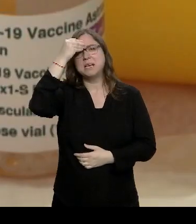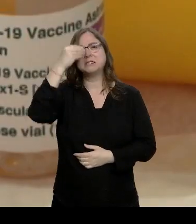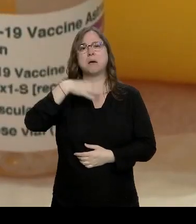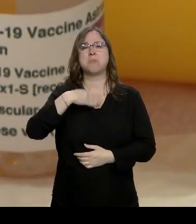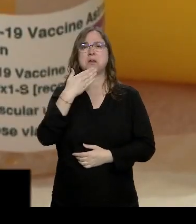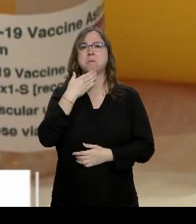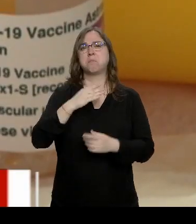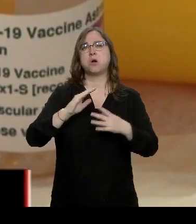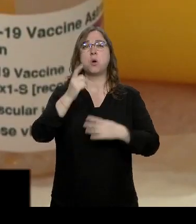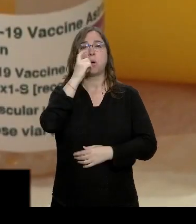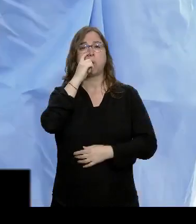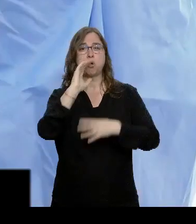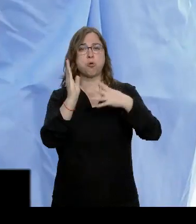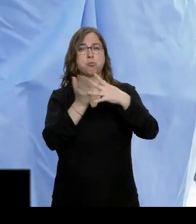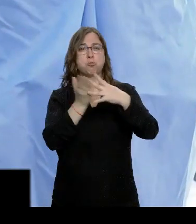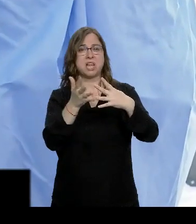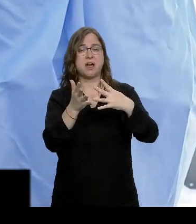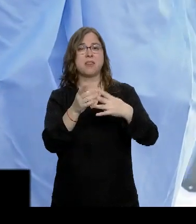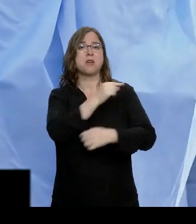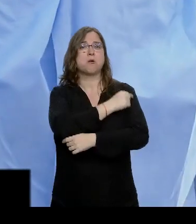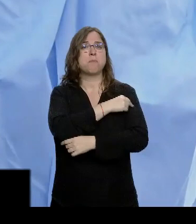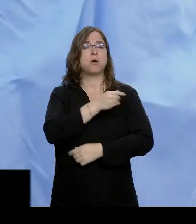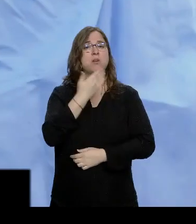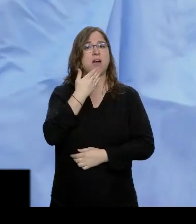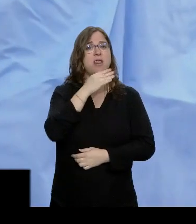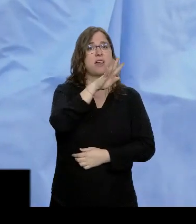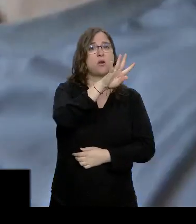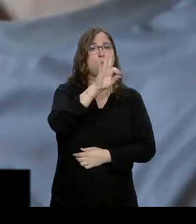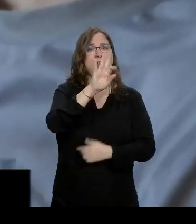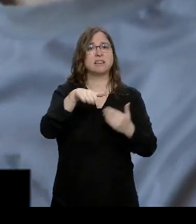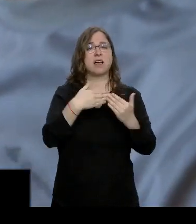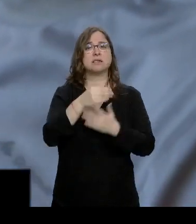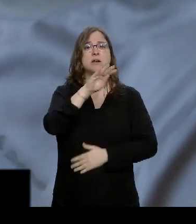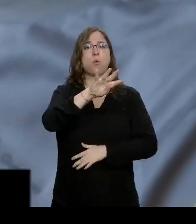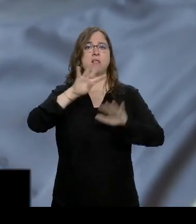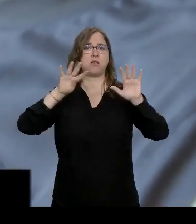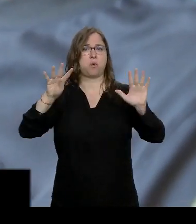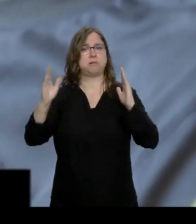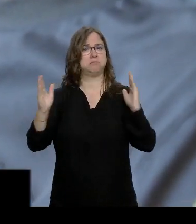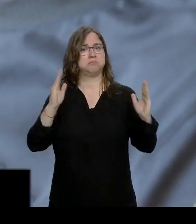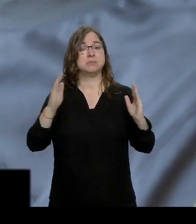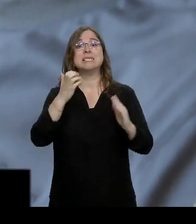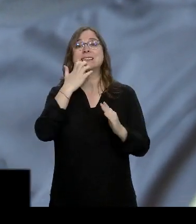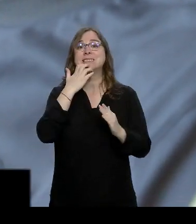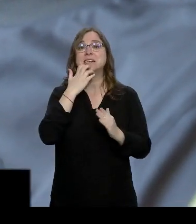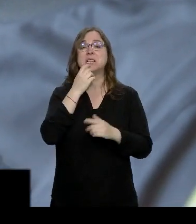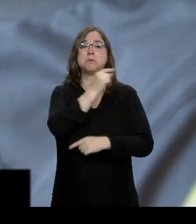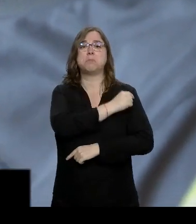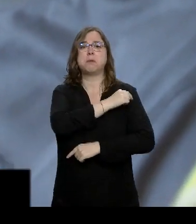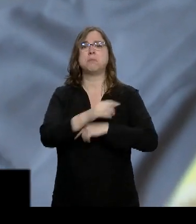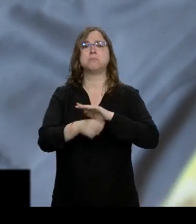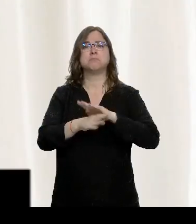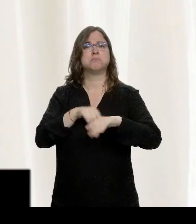a mediados de junio a las personas de entre 40 y 49 años. Todo ello si continúa el buen ritmo de